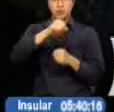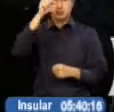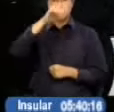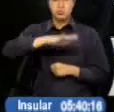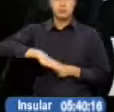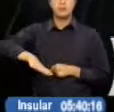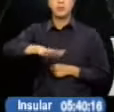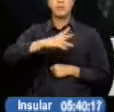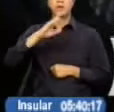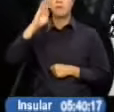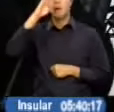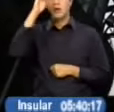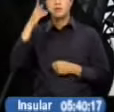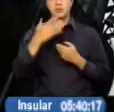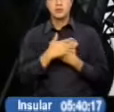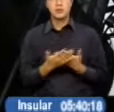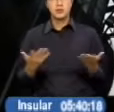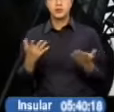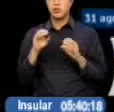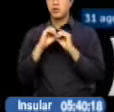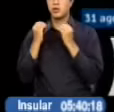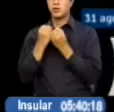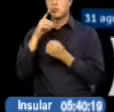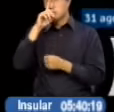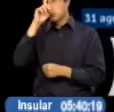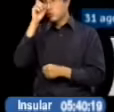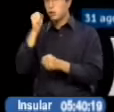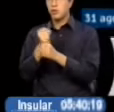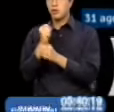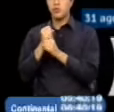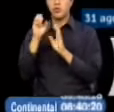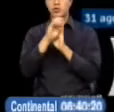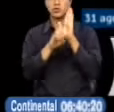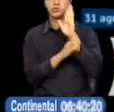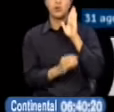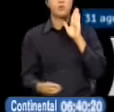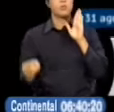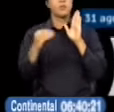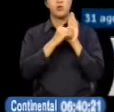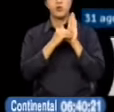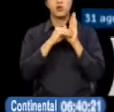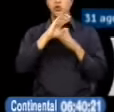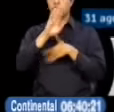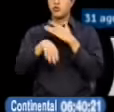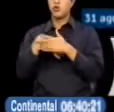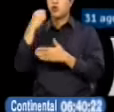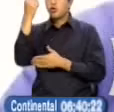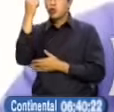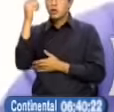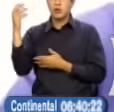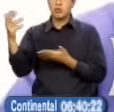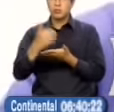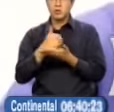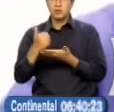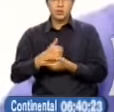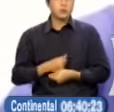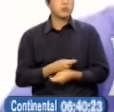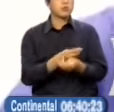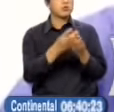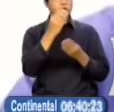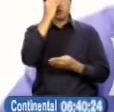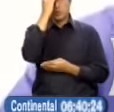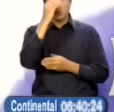descubierta sobre la cual el partido de dilma puso un candado constitucional para destinar estos recursos a educación y han decidido